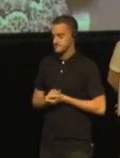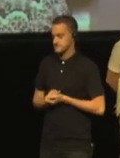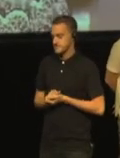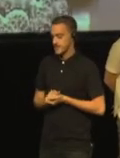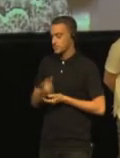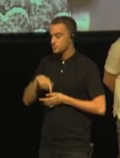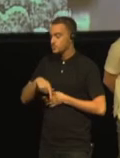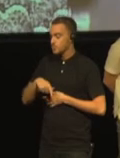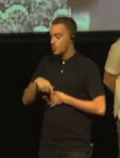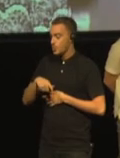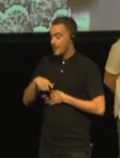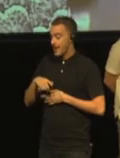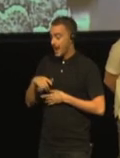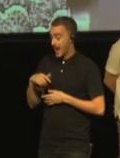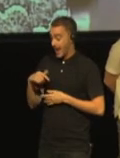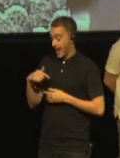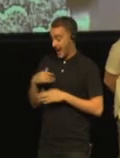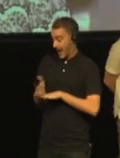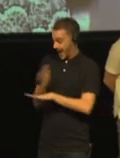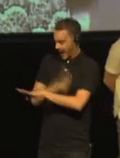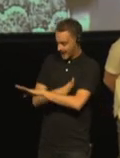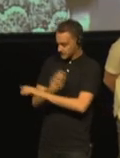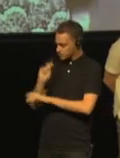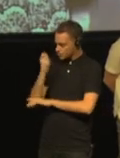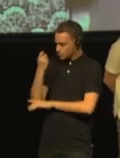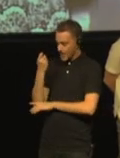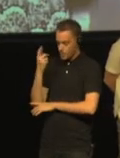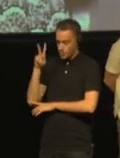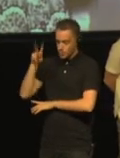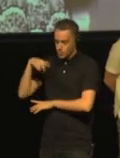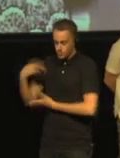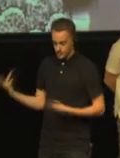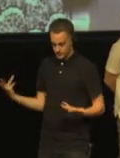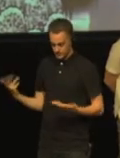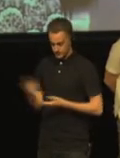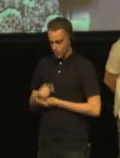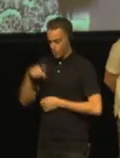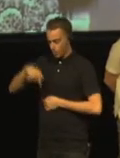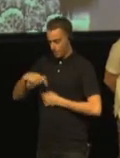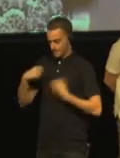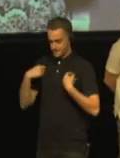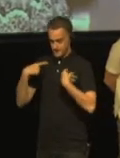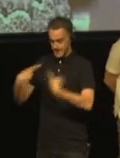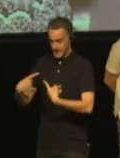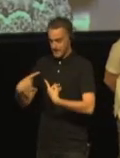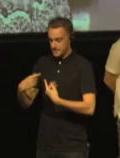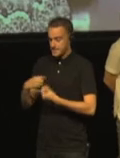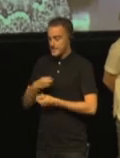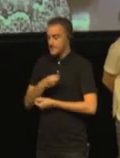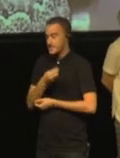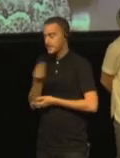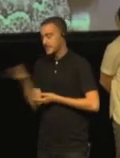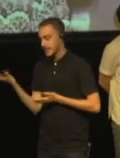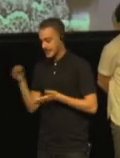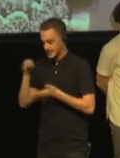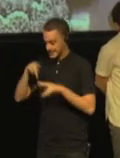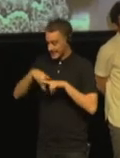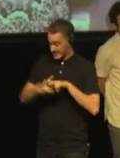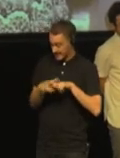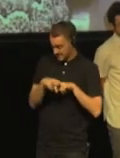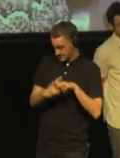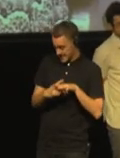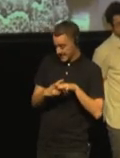esto antes. A veces las herramientas son inflexibles, a veces el cuestionario es inflexible y no